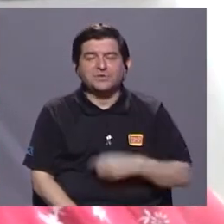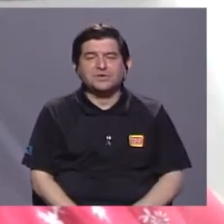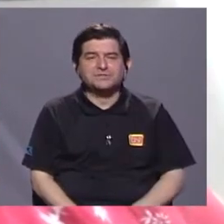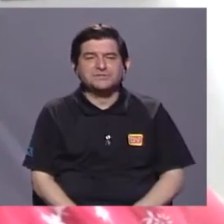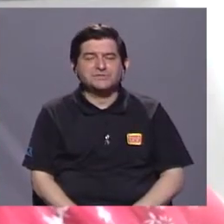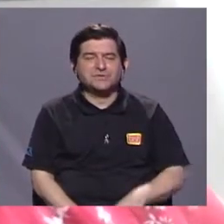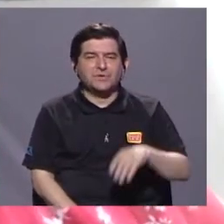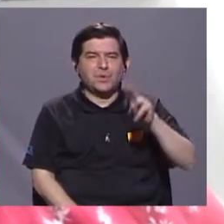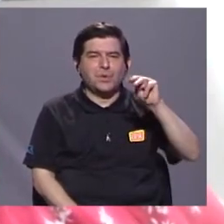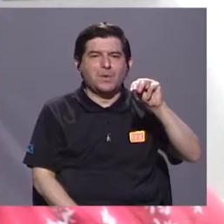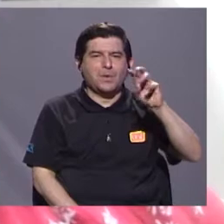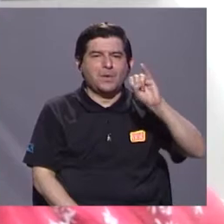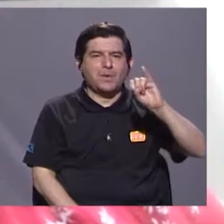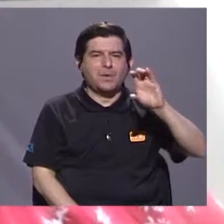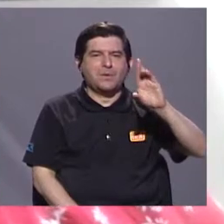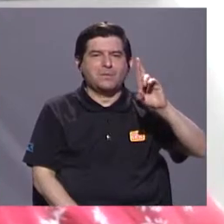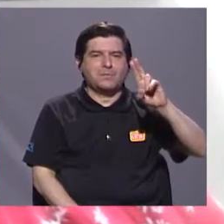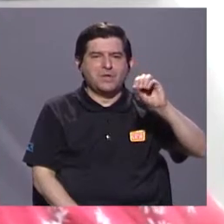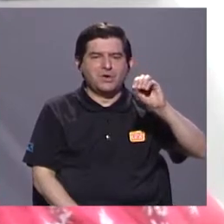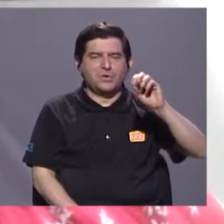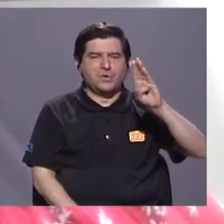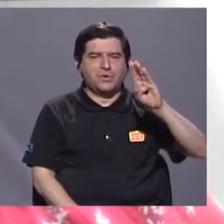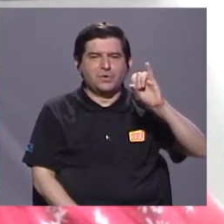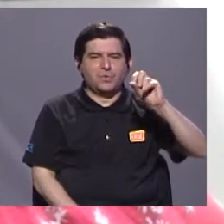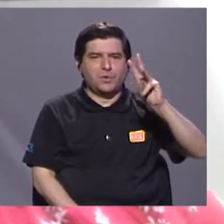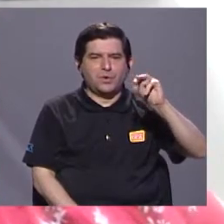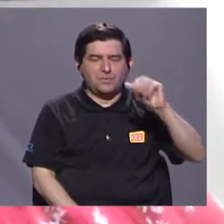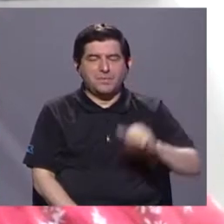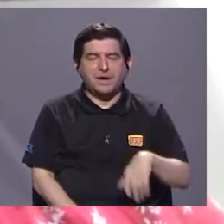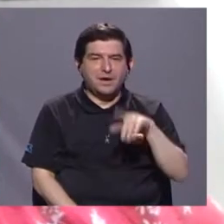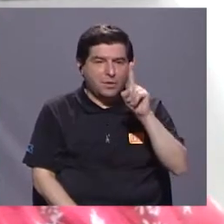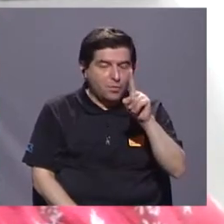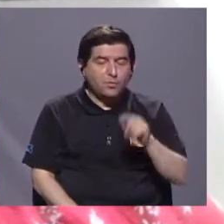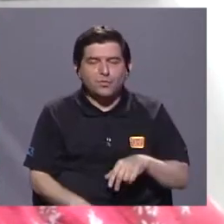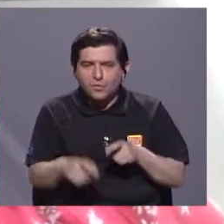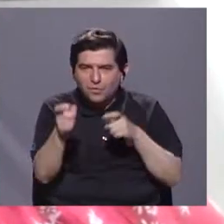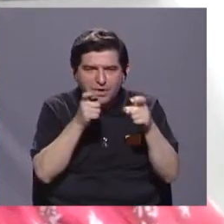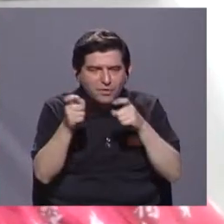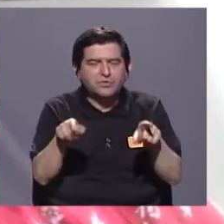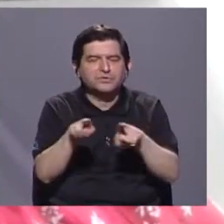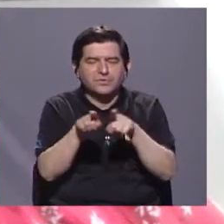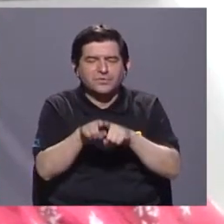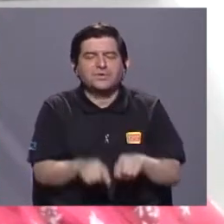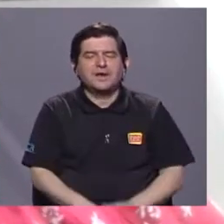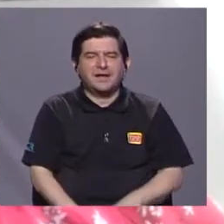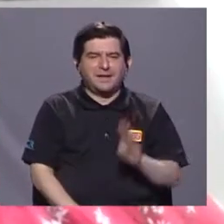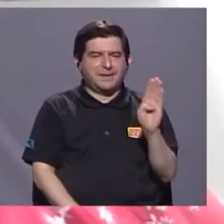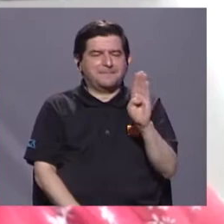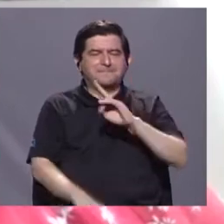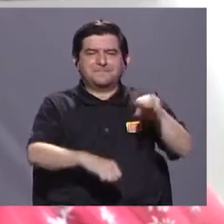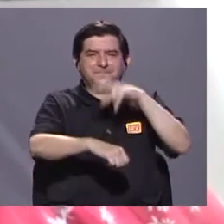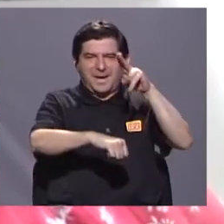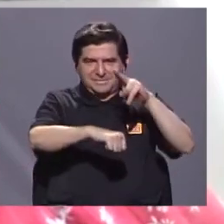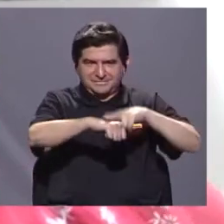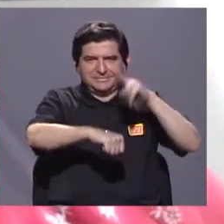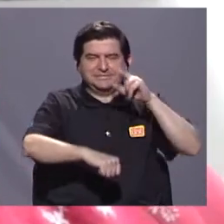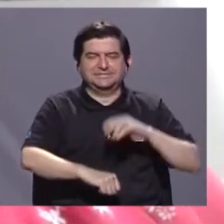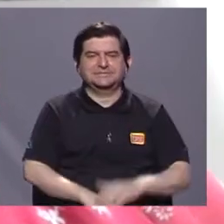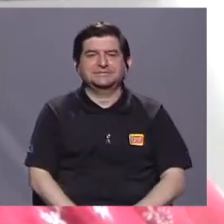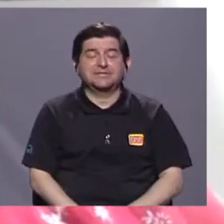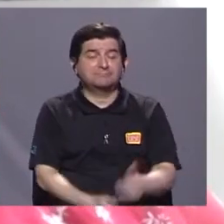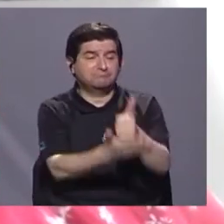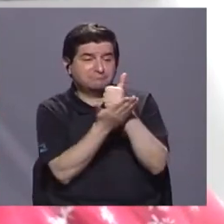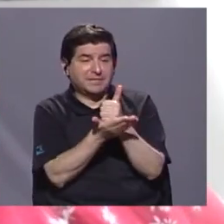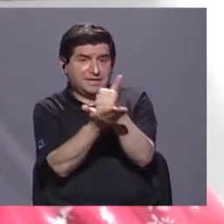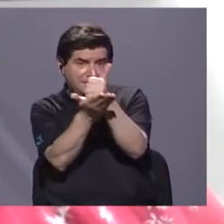bioma también que también regula mucho a nuestro nuestro nuestras bacterias naturales y nos